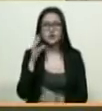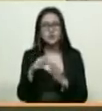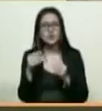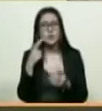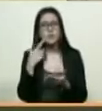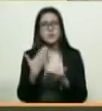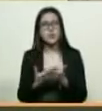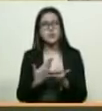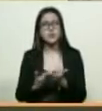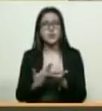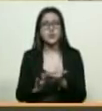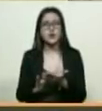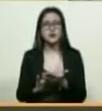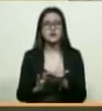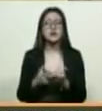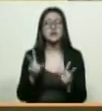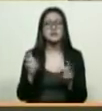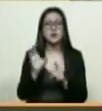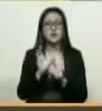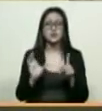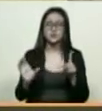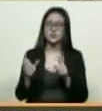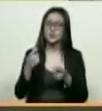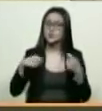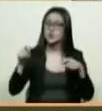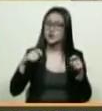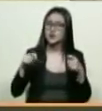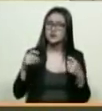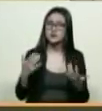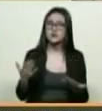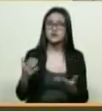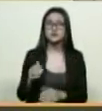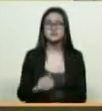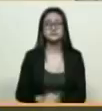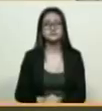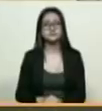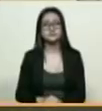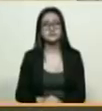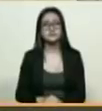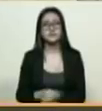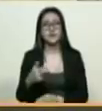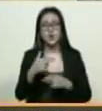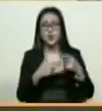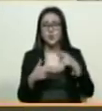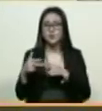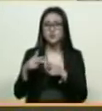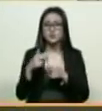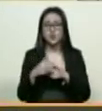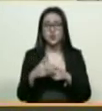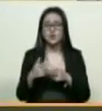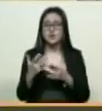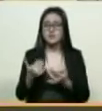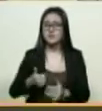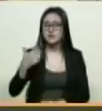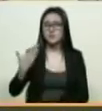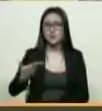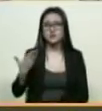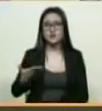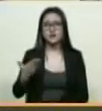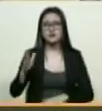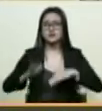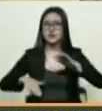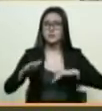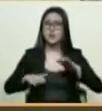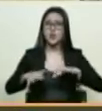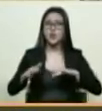propuestas emergentes que vienen en materia turística. Aquí, por ejemplo, está Argenis Sojo, uno de los constructores de instrumentos más importantes del país, de tambores,